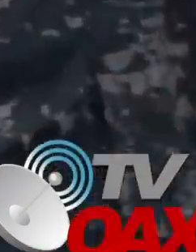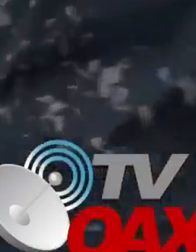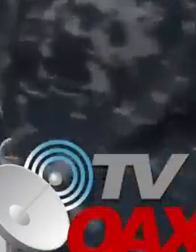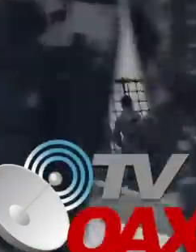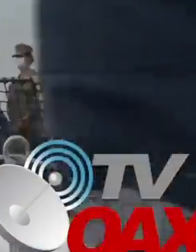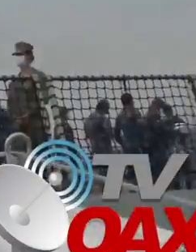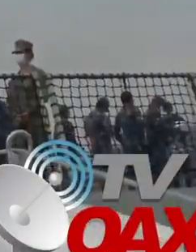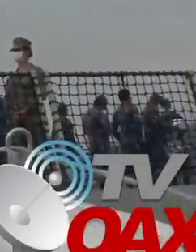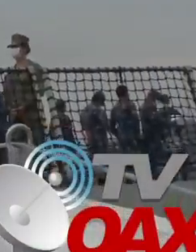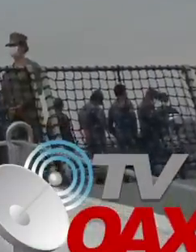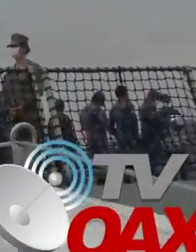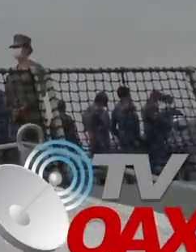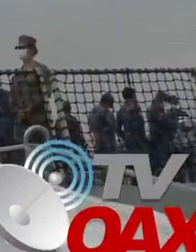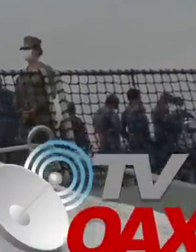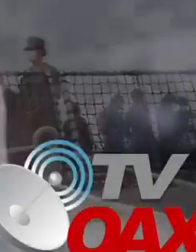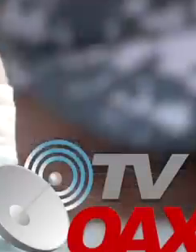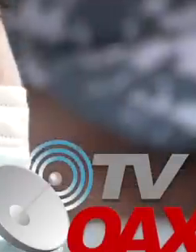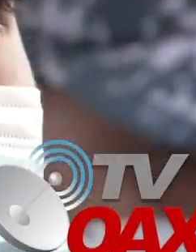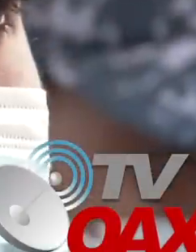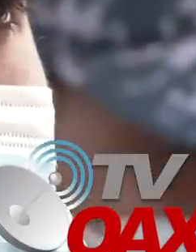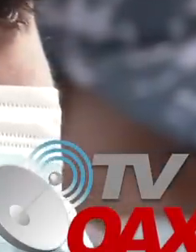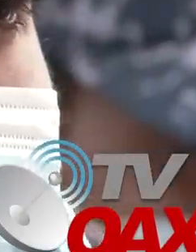instalaciones de la empresa Grupo México.